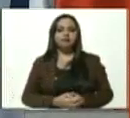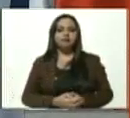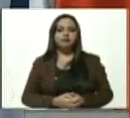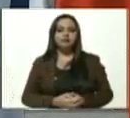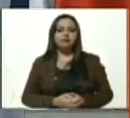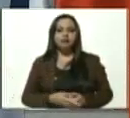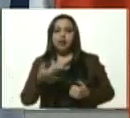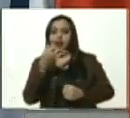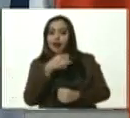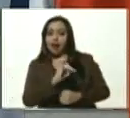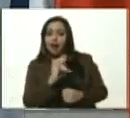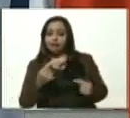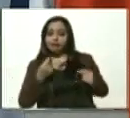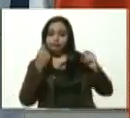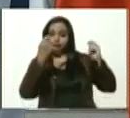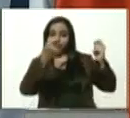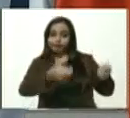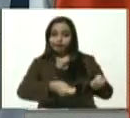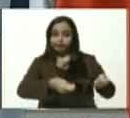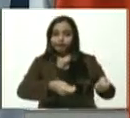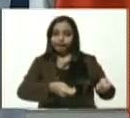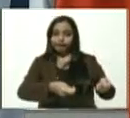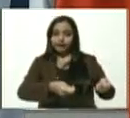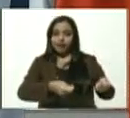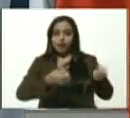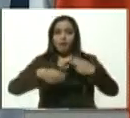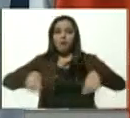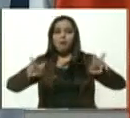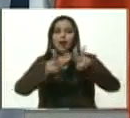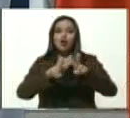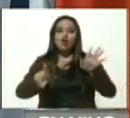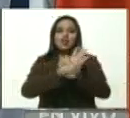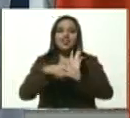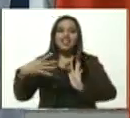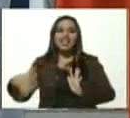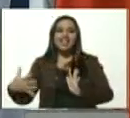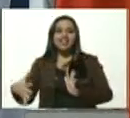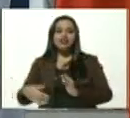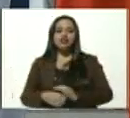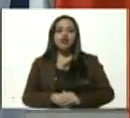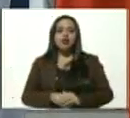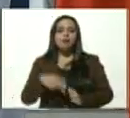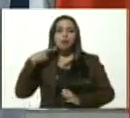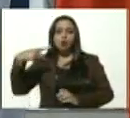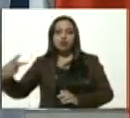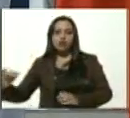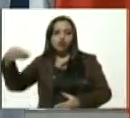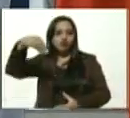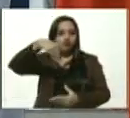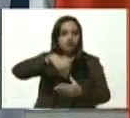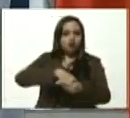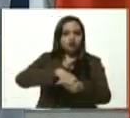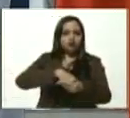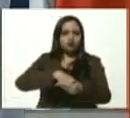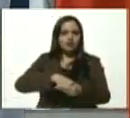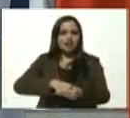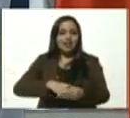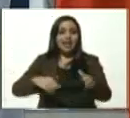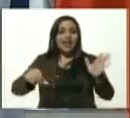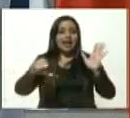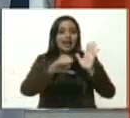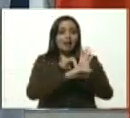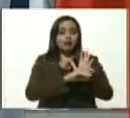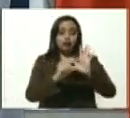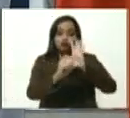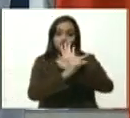dio un rango de derecho político dentro de ese capítulo del título